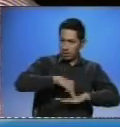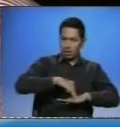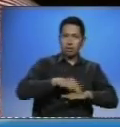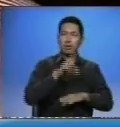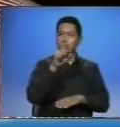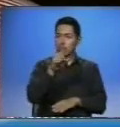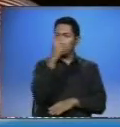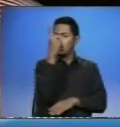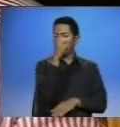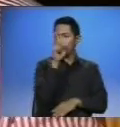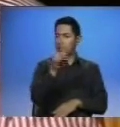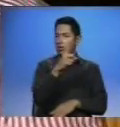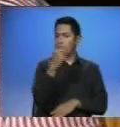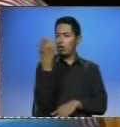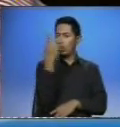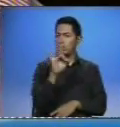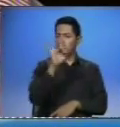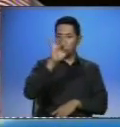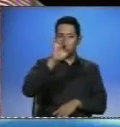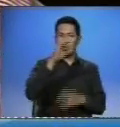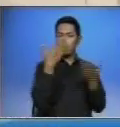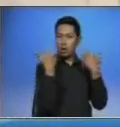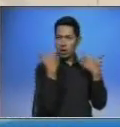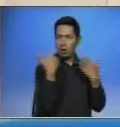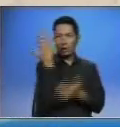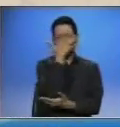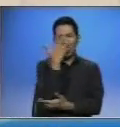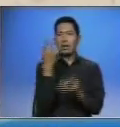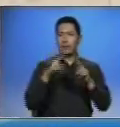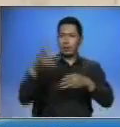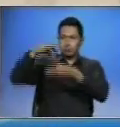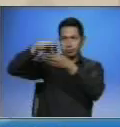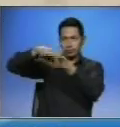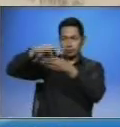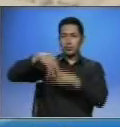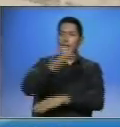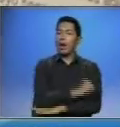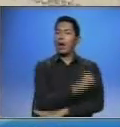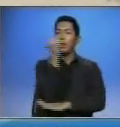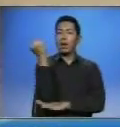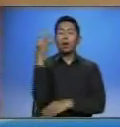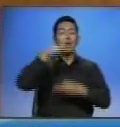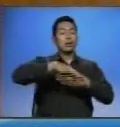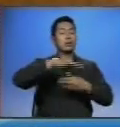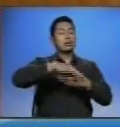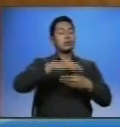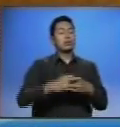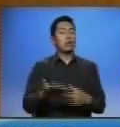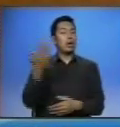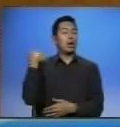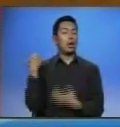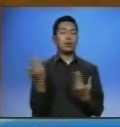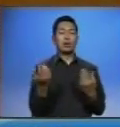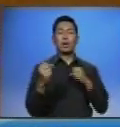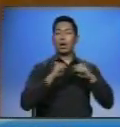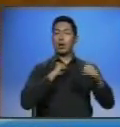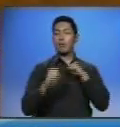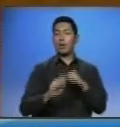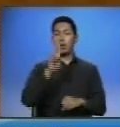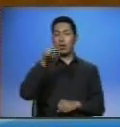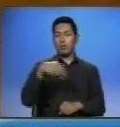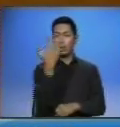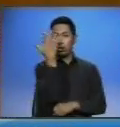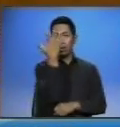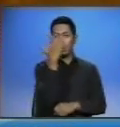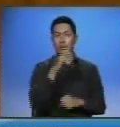Guayas y los 7 de Esmeraldas. Con esos votos, afirma que ganaron las elecciones en mayo del 2015 a Antonio Mosquera